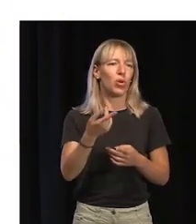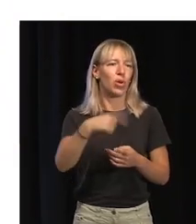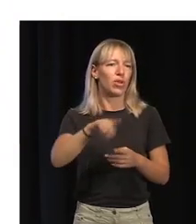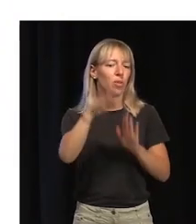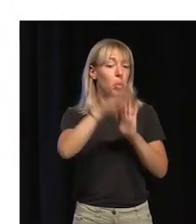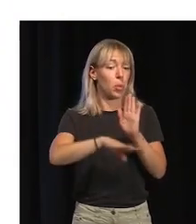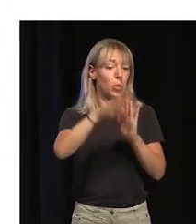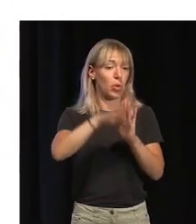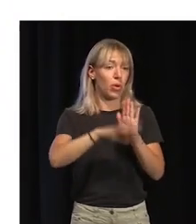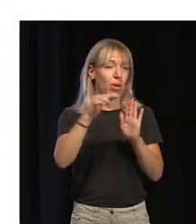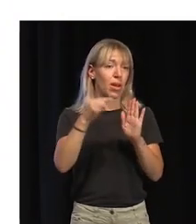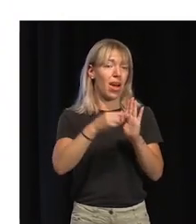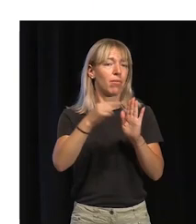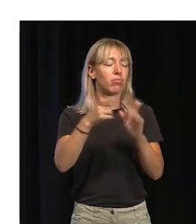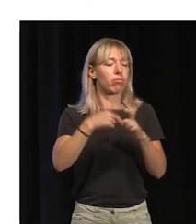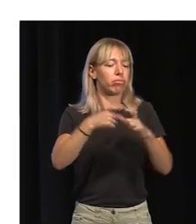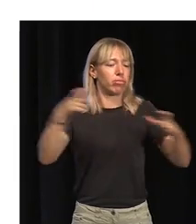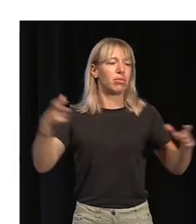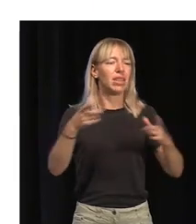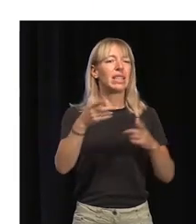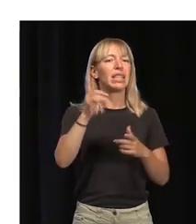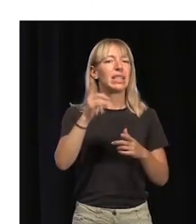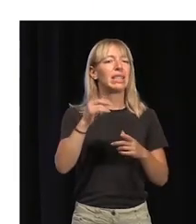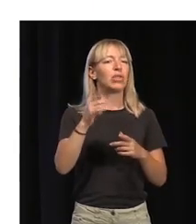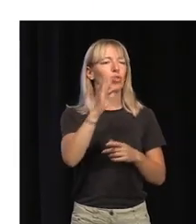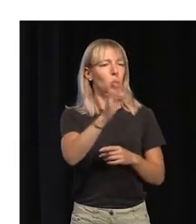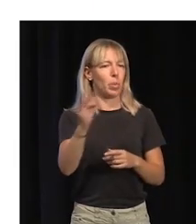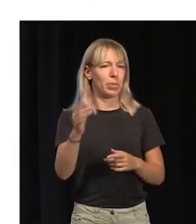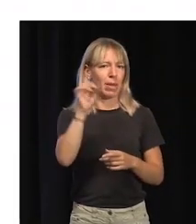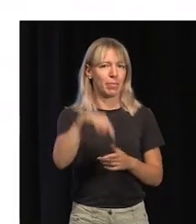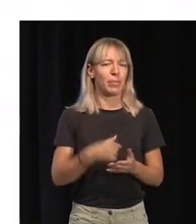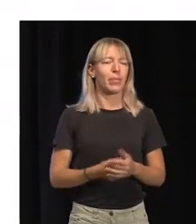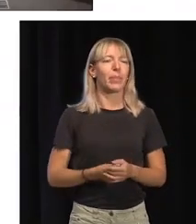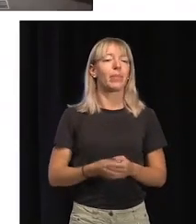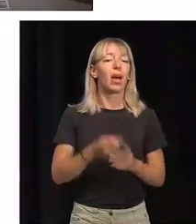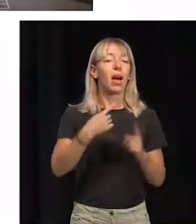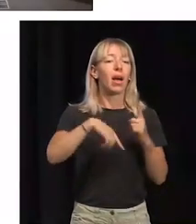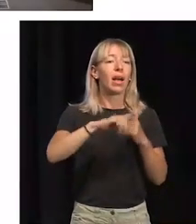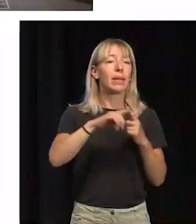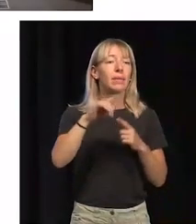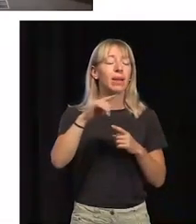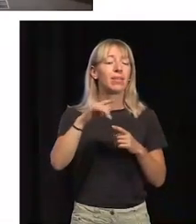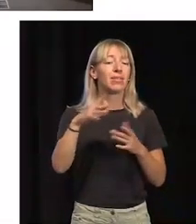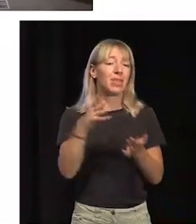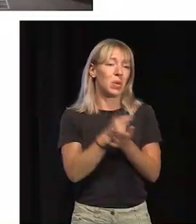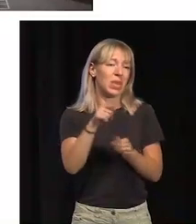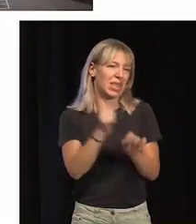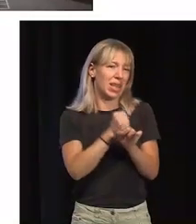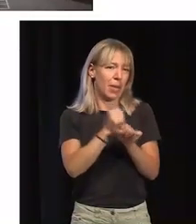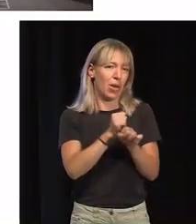para que estos programas crezcan y sumen. Pero además de toda esta